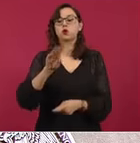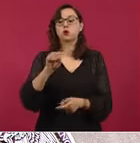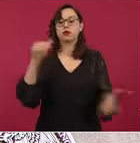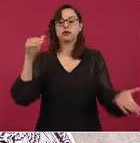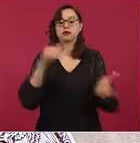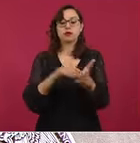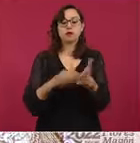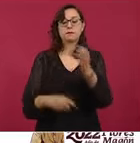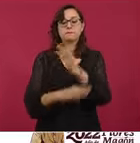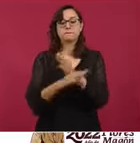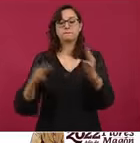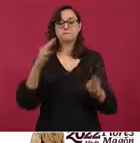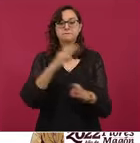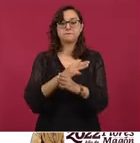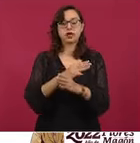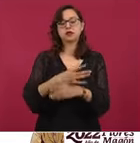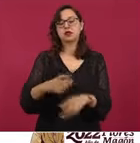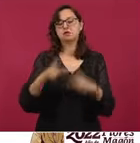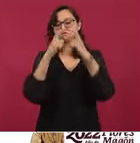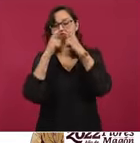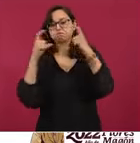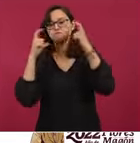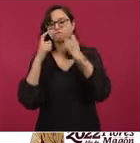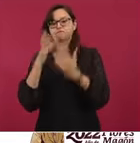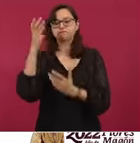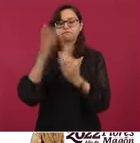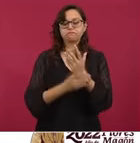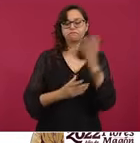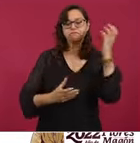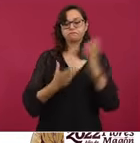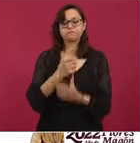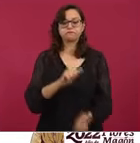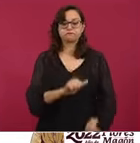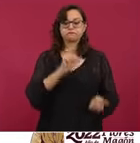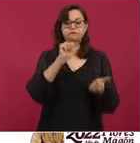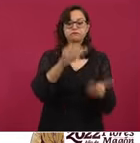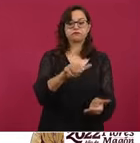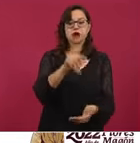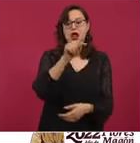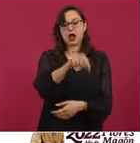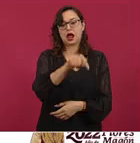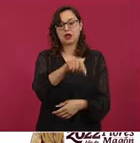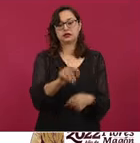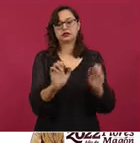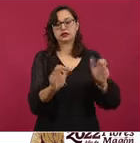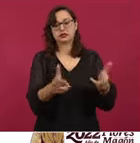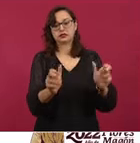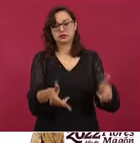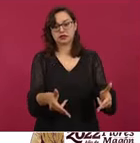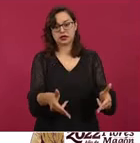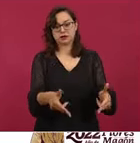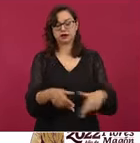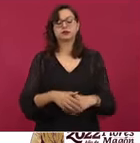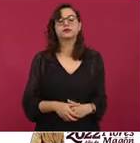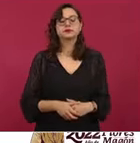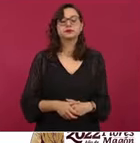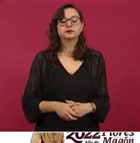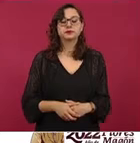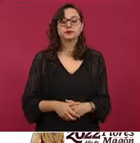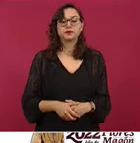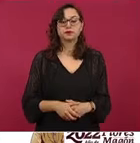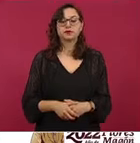piezas de equipo de protección personal en el estado de Chiapas. Y en la siguiente, como ustedes saben, el INSABI, con